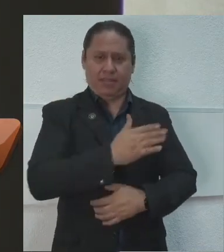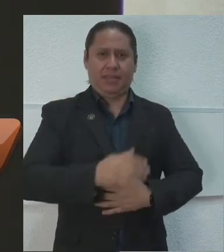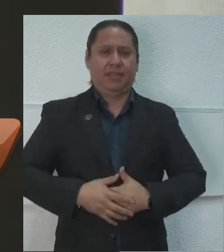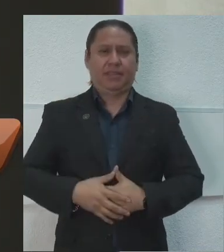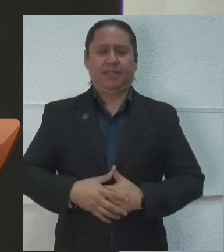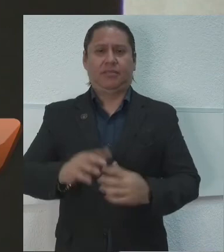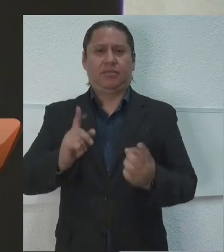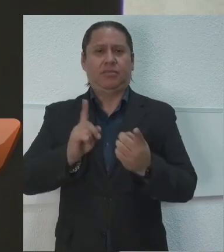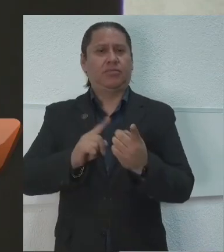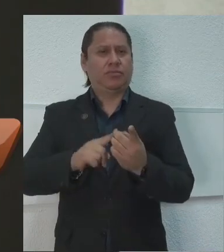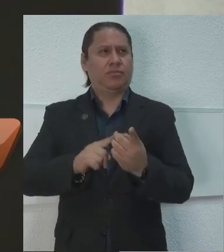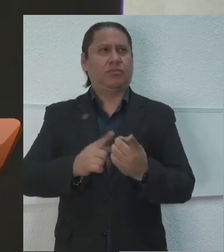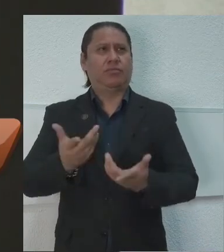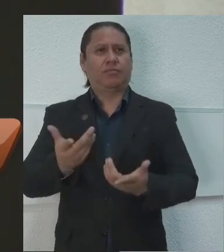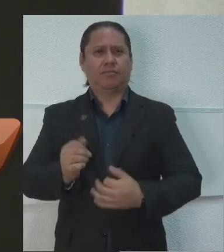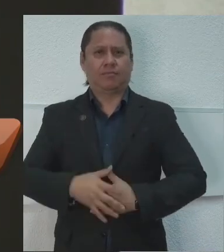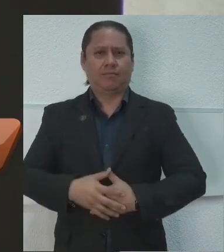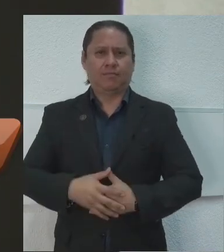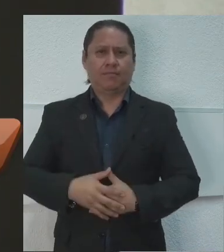en donde